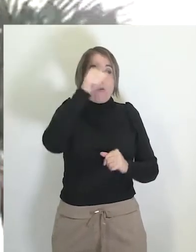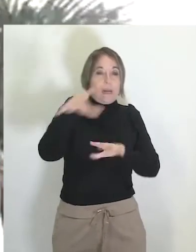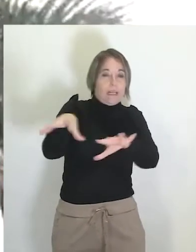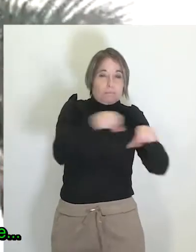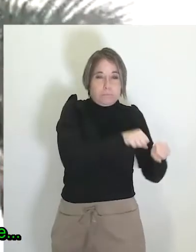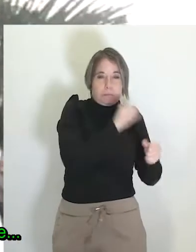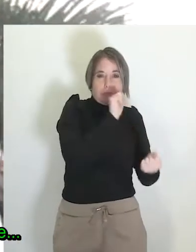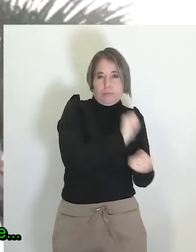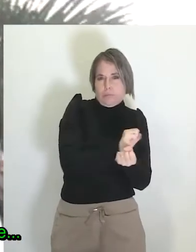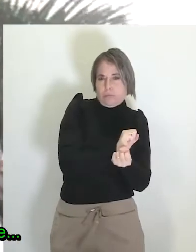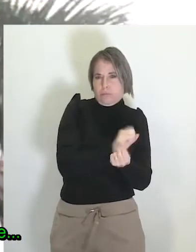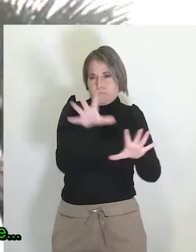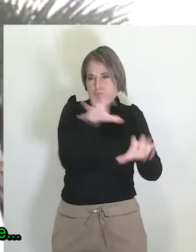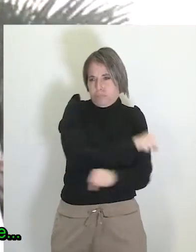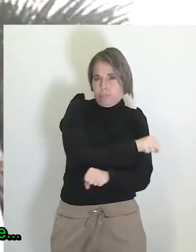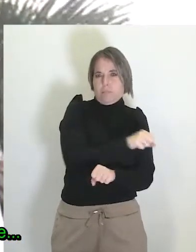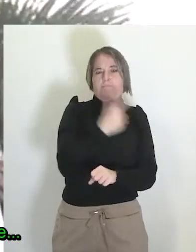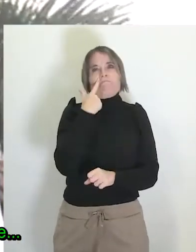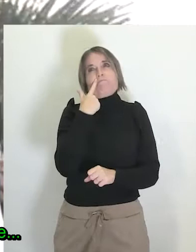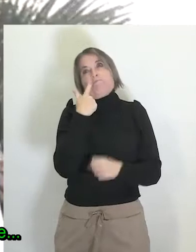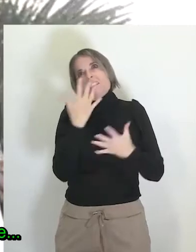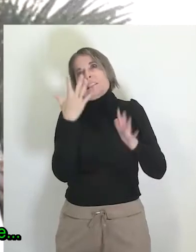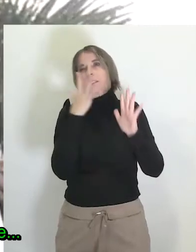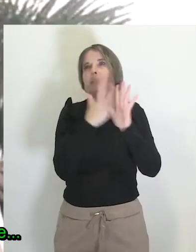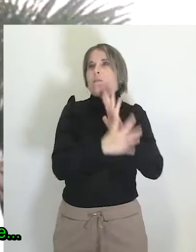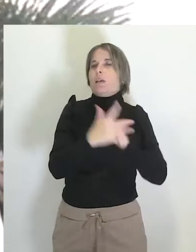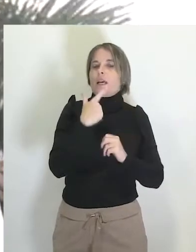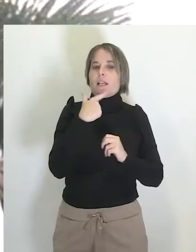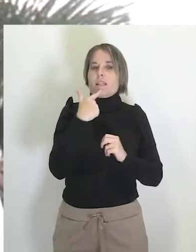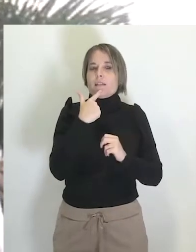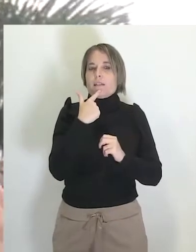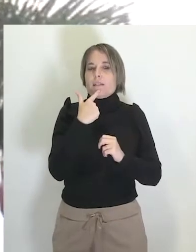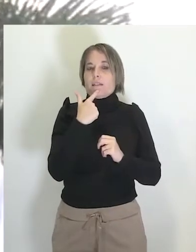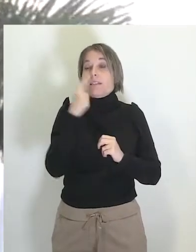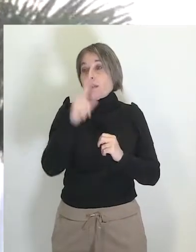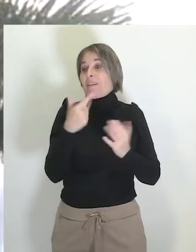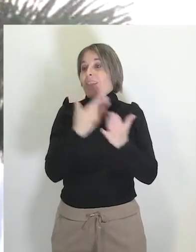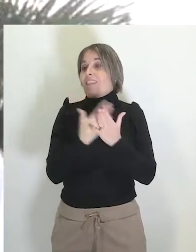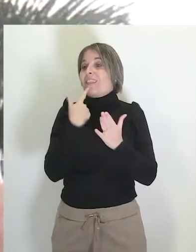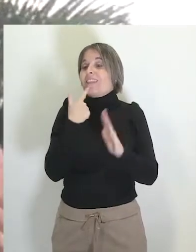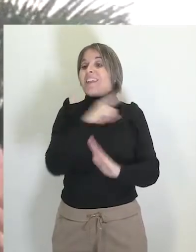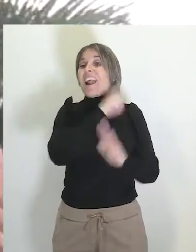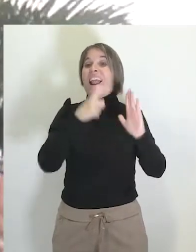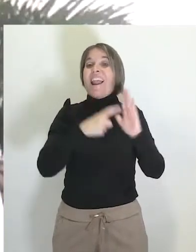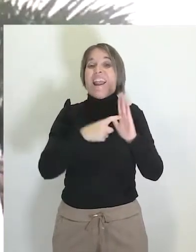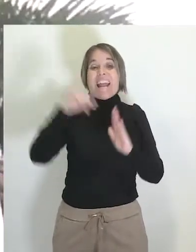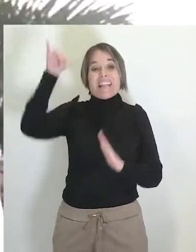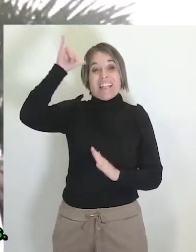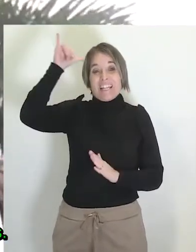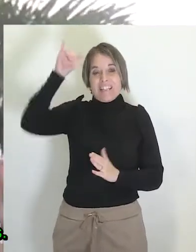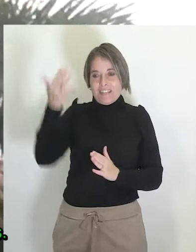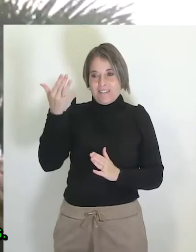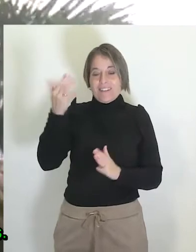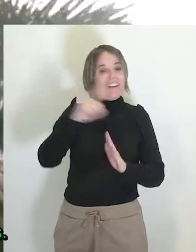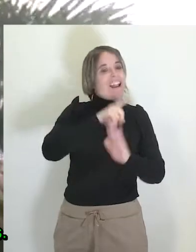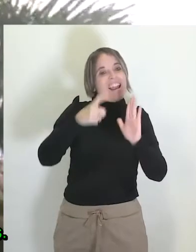hombres. Entonces, era como decir que incluso la calificaron así, una ley del diablo, cuando